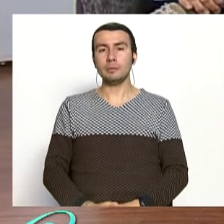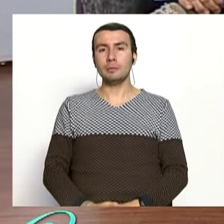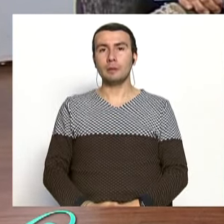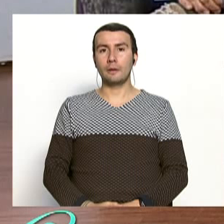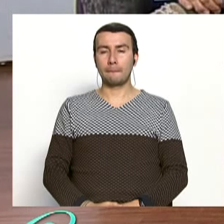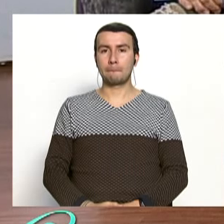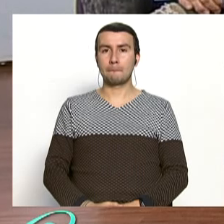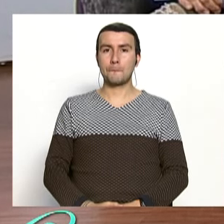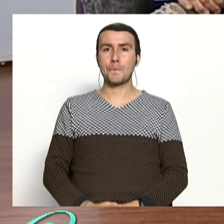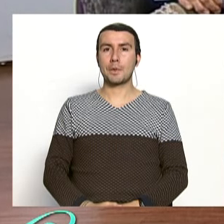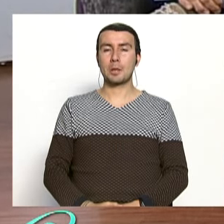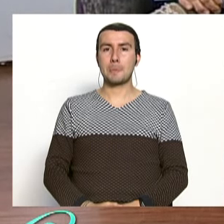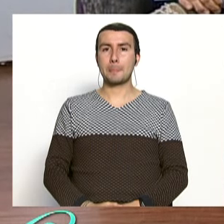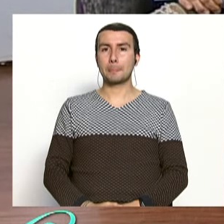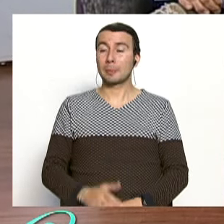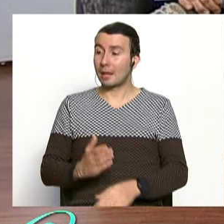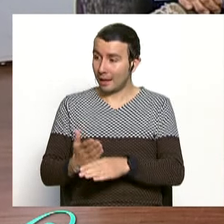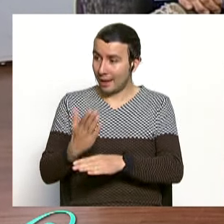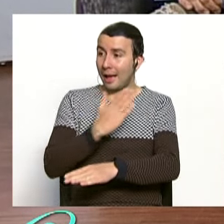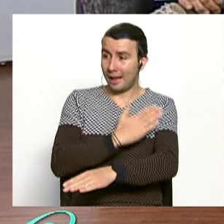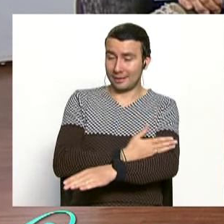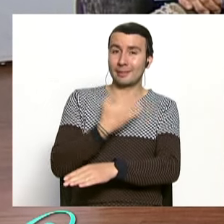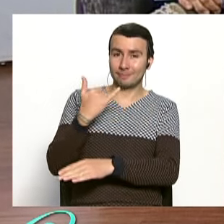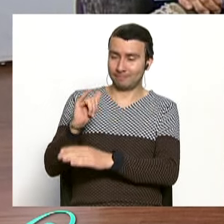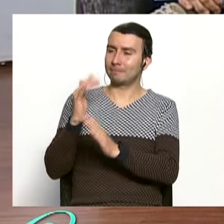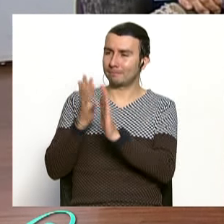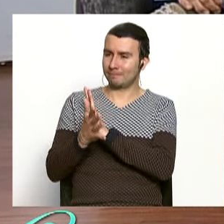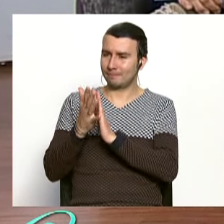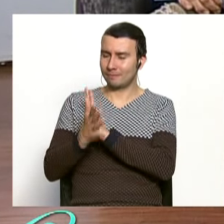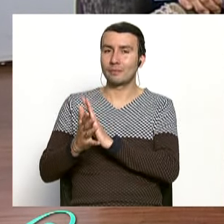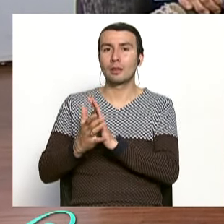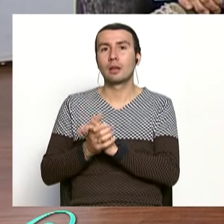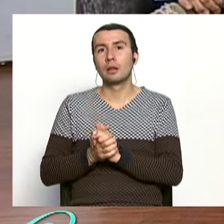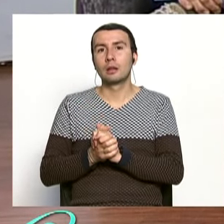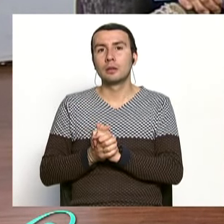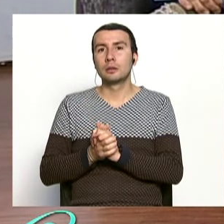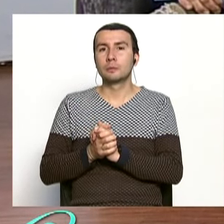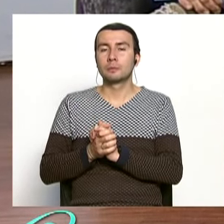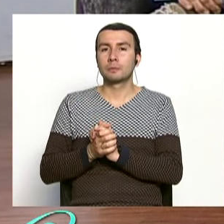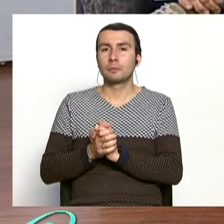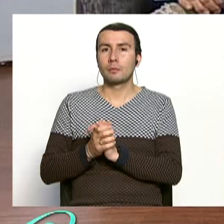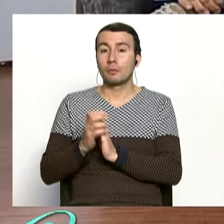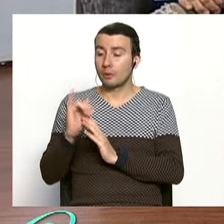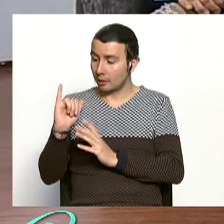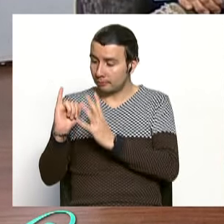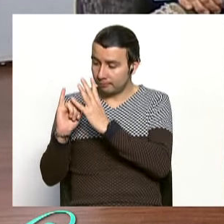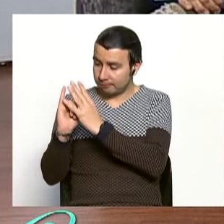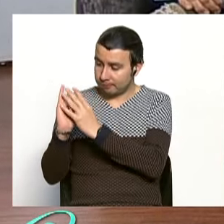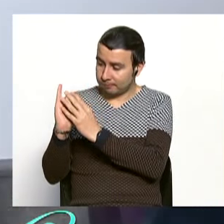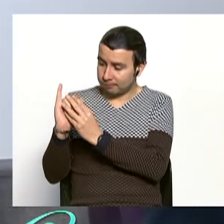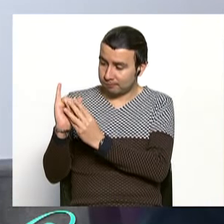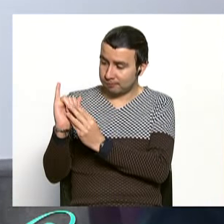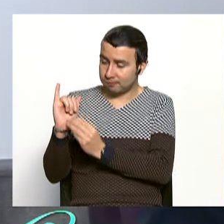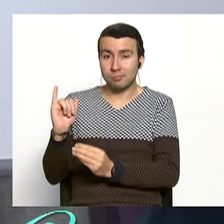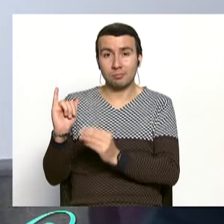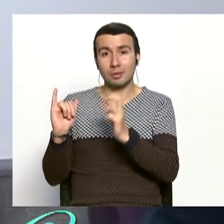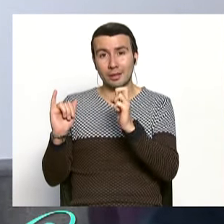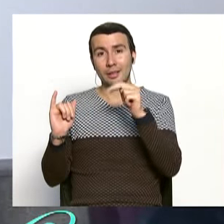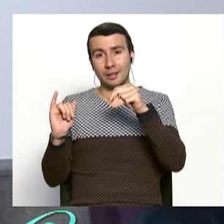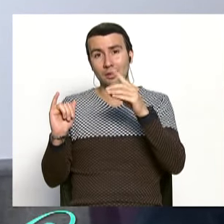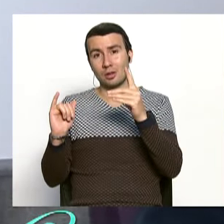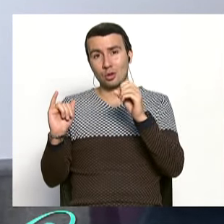habíamos dicho ahora eh la endometriosis Además de que tiene tiene la